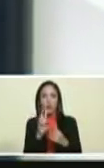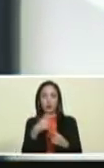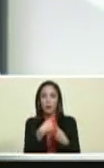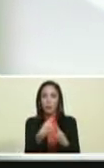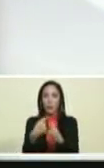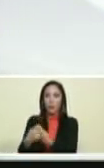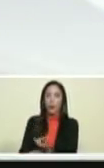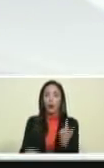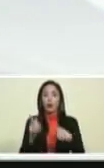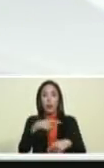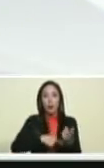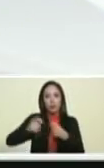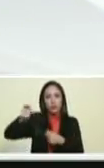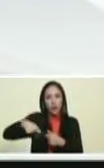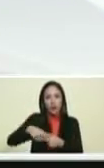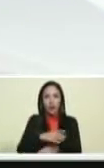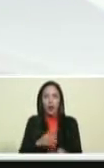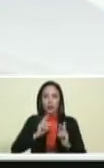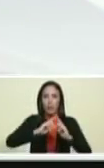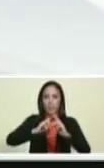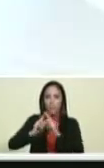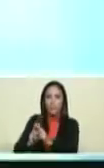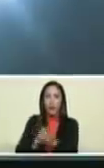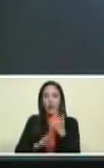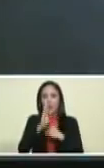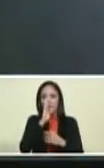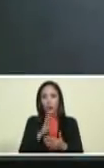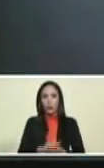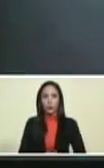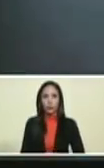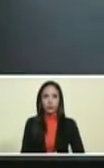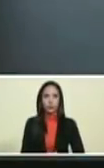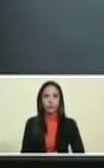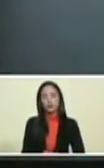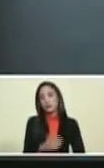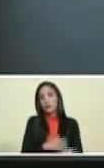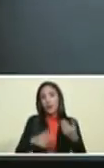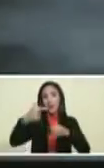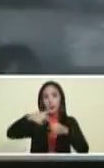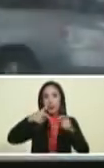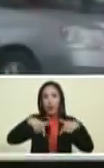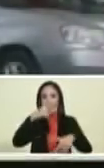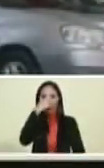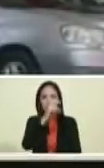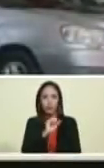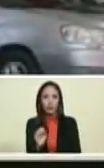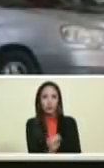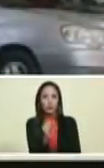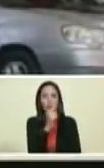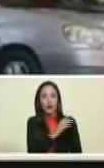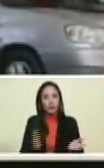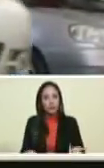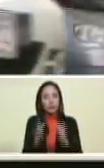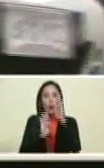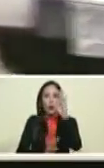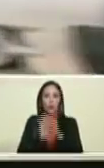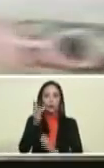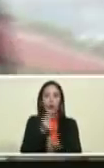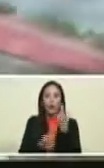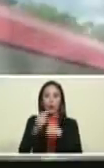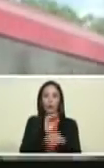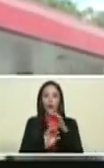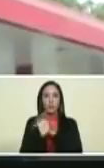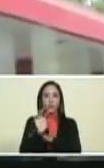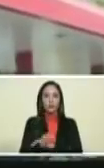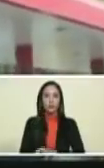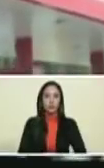y tarjetas de crédito de otras instituciones financieras. Gasolina Soberana, impulsando la recuperación económica de la